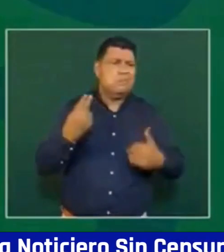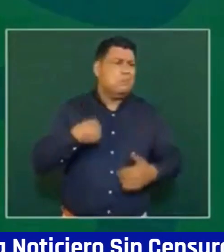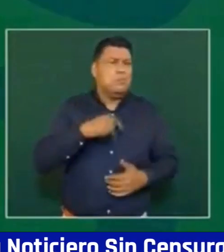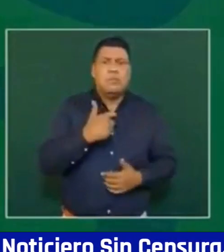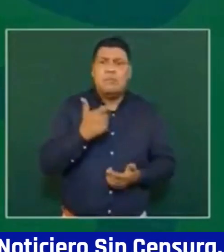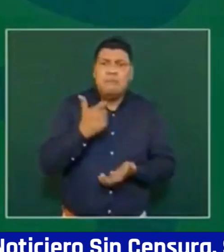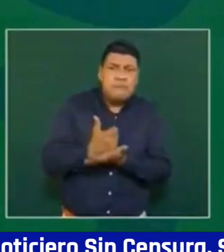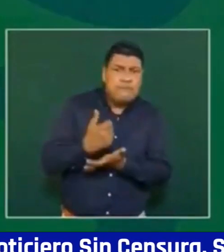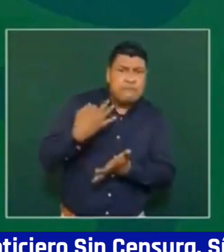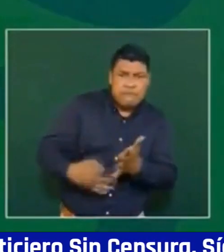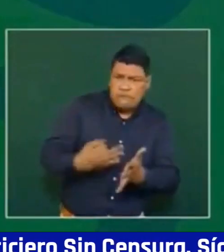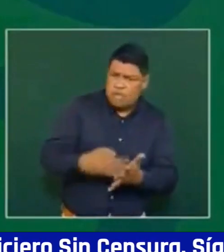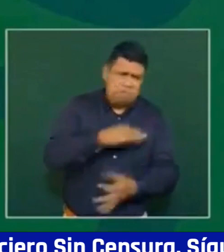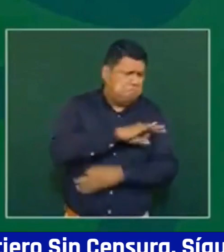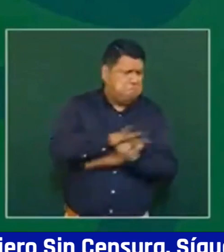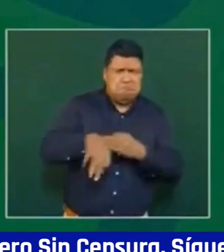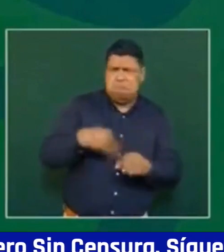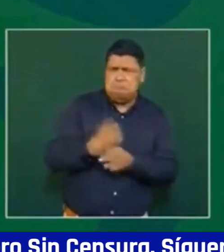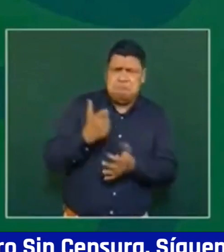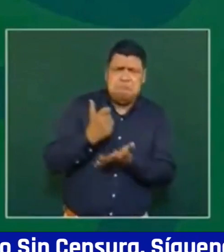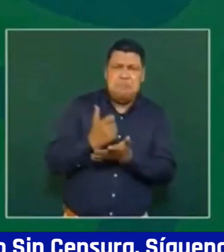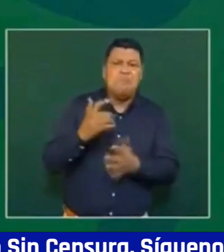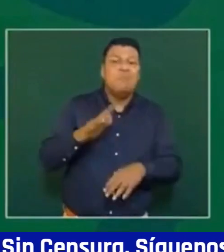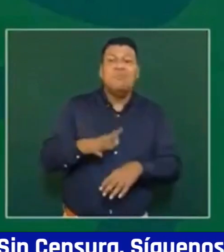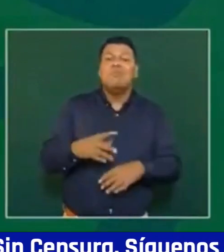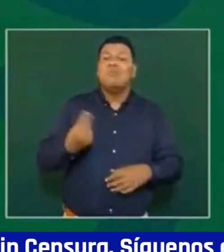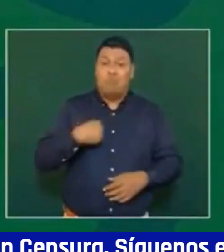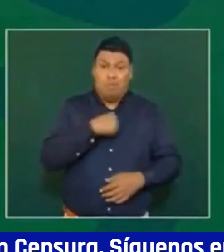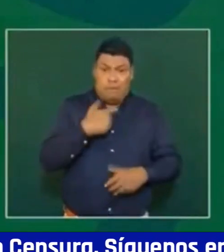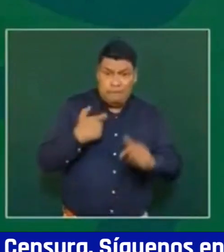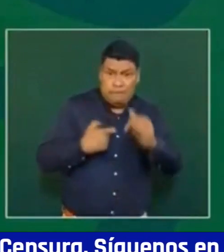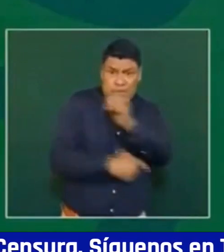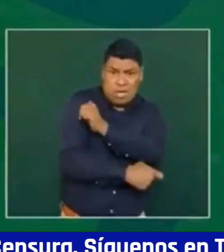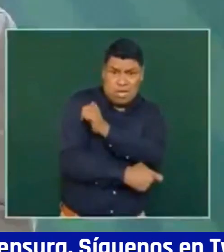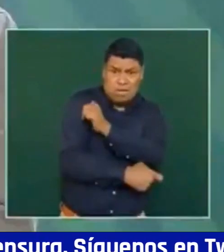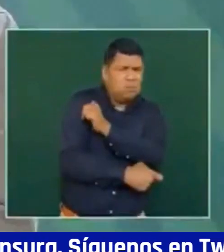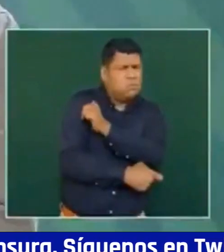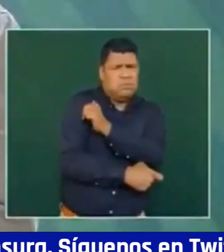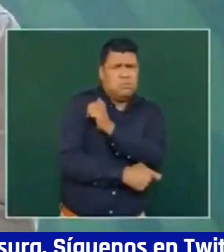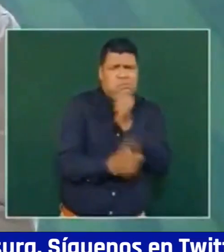requiera. Porque como no hay corrupción en el gobierno,